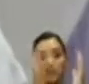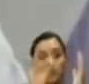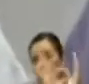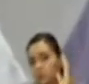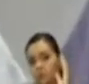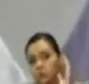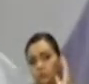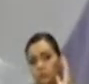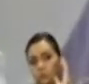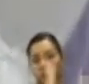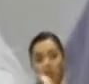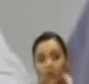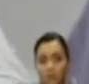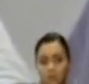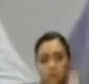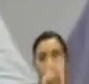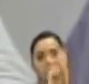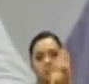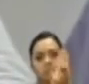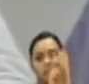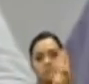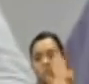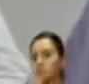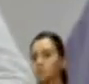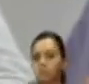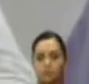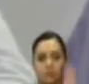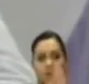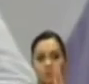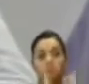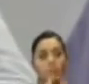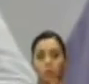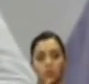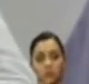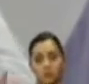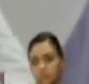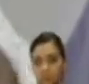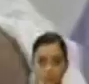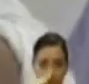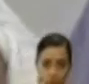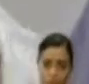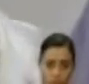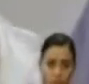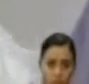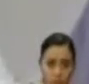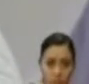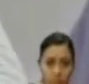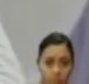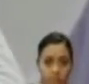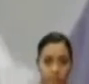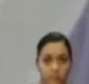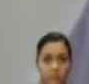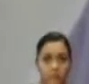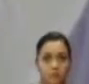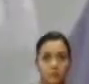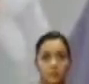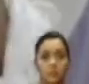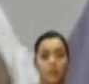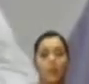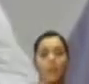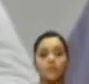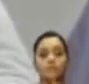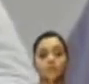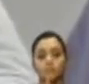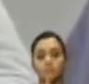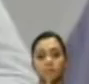municipios ni nos hemos atrasado un solo día en asignaciones de ley. Pero eso no lo dice. Entonces, es verdad que nosotros nos hemos atrasado cuando nos cayó a